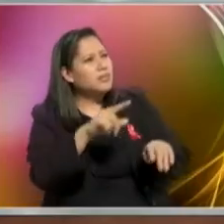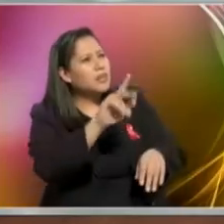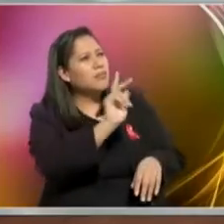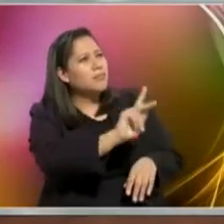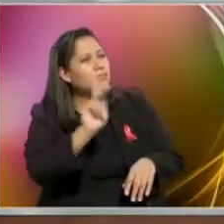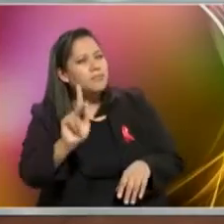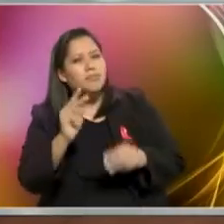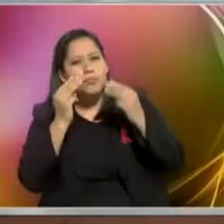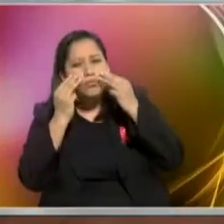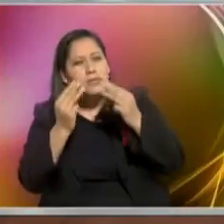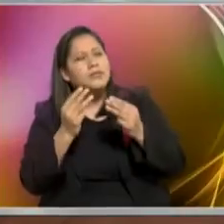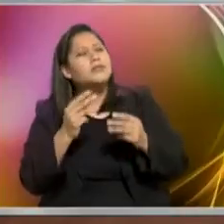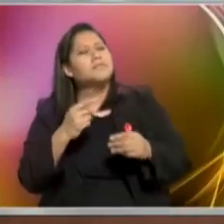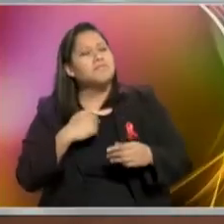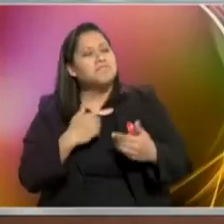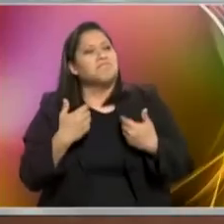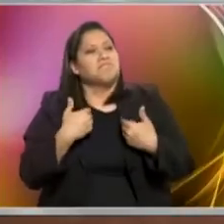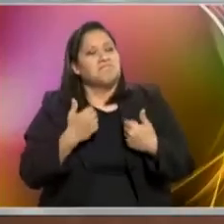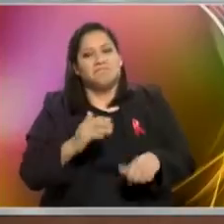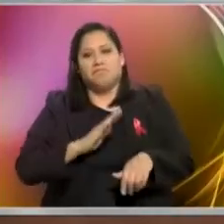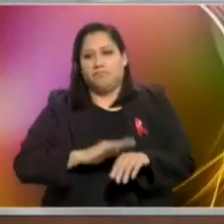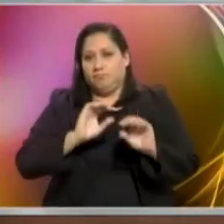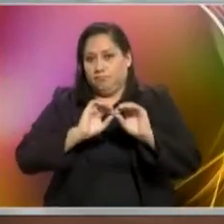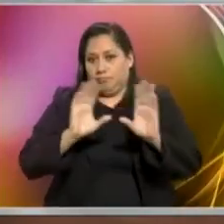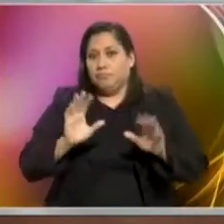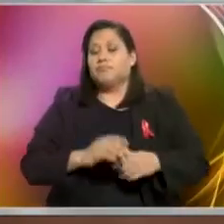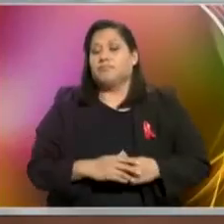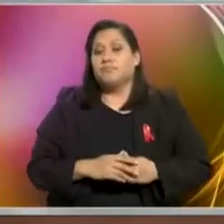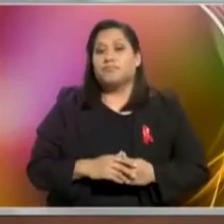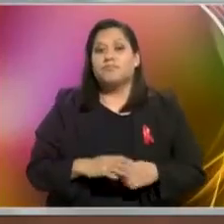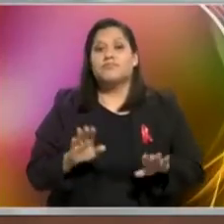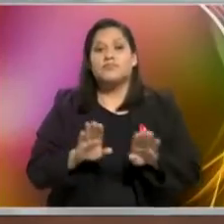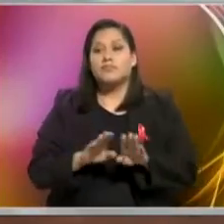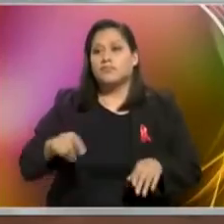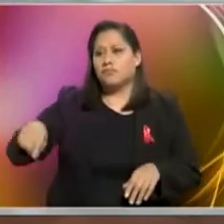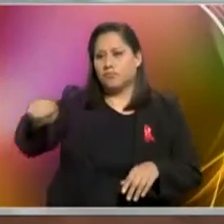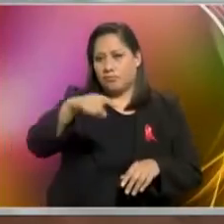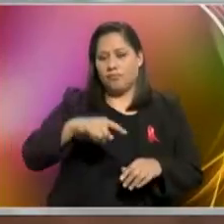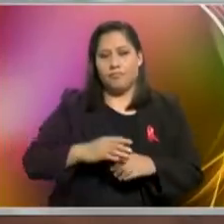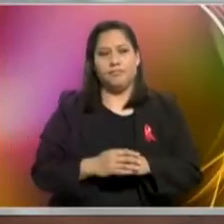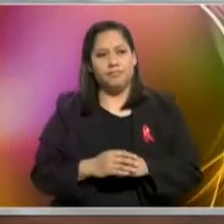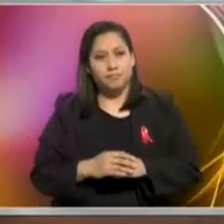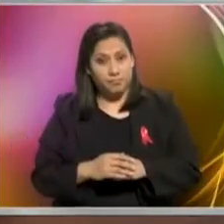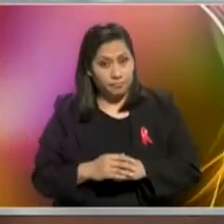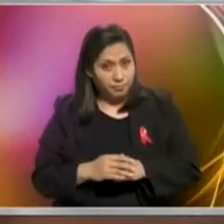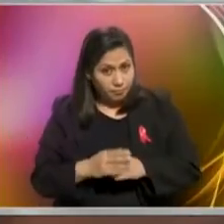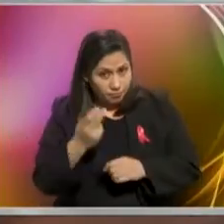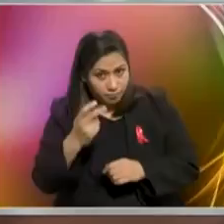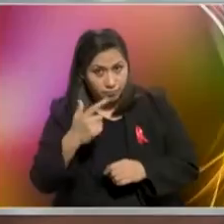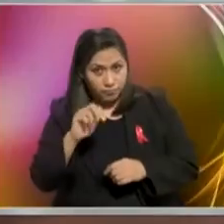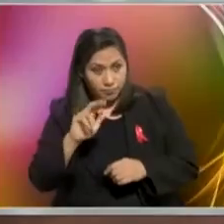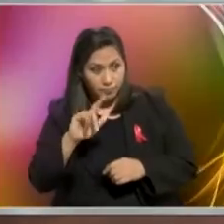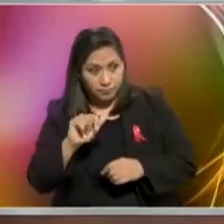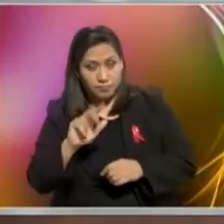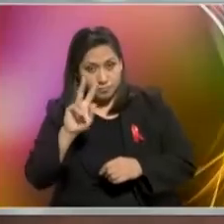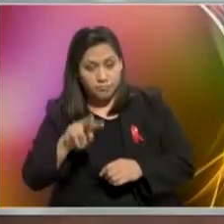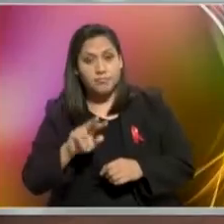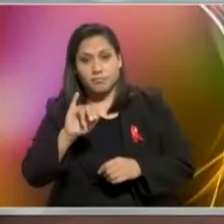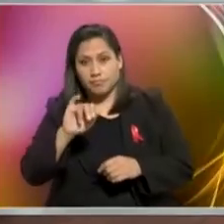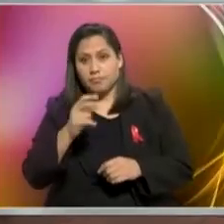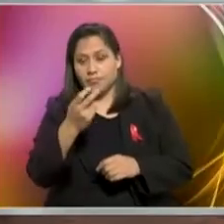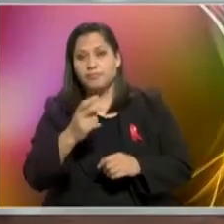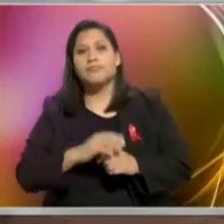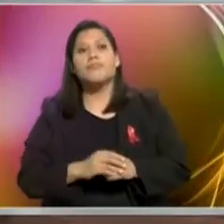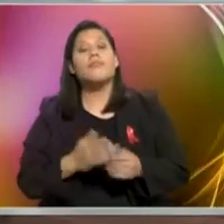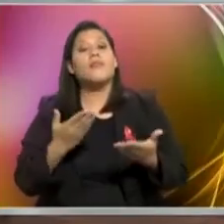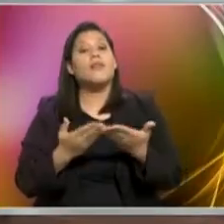del contexto que nos ayuda a entender mucho más cómo está todo a nuestro alrededor, ¿no te parece, Gabriela? Sin duda alguna. Exacto. Y bueno, lo